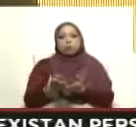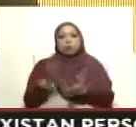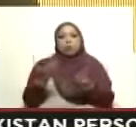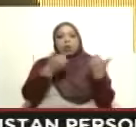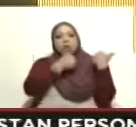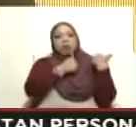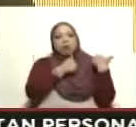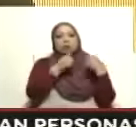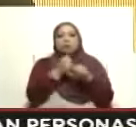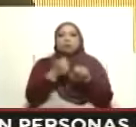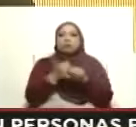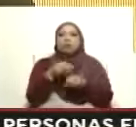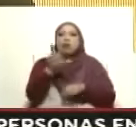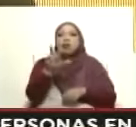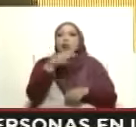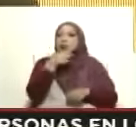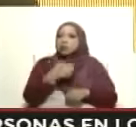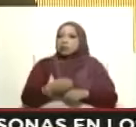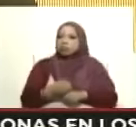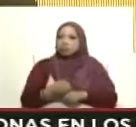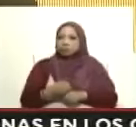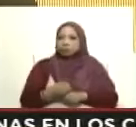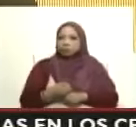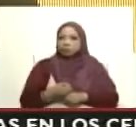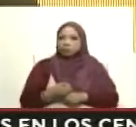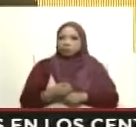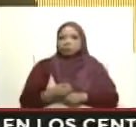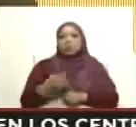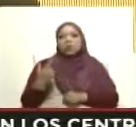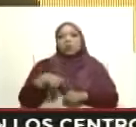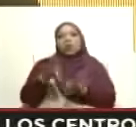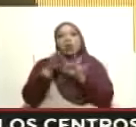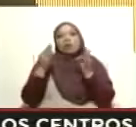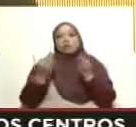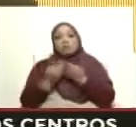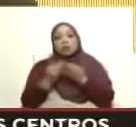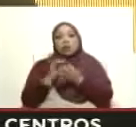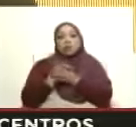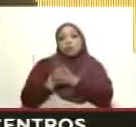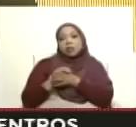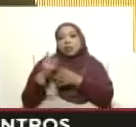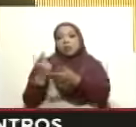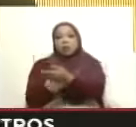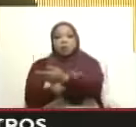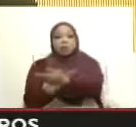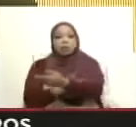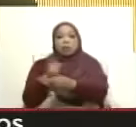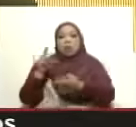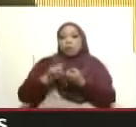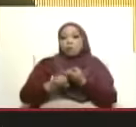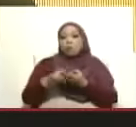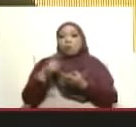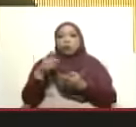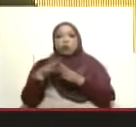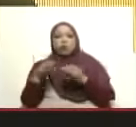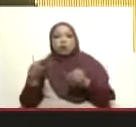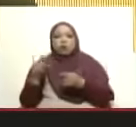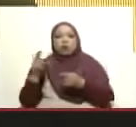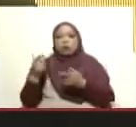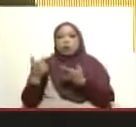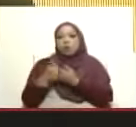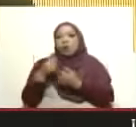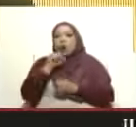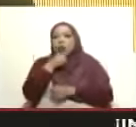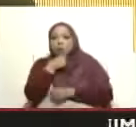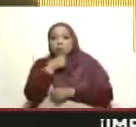responsabilidad el 3 de diciembre de llevar al familiar al hermano a la hermana al esposo a la esposa al abuela al